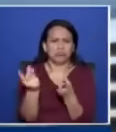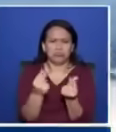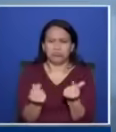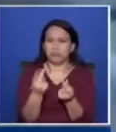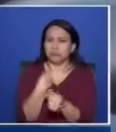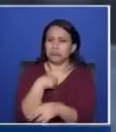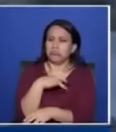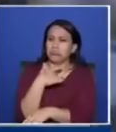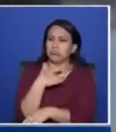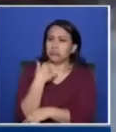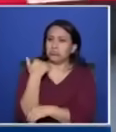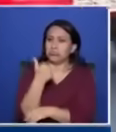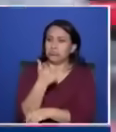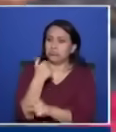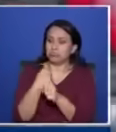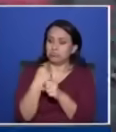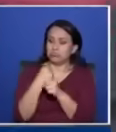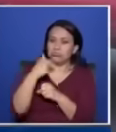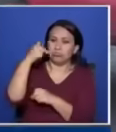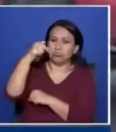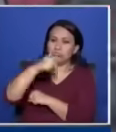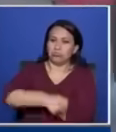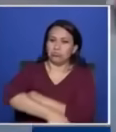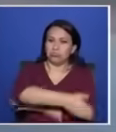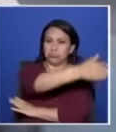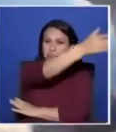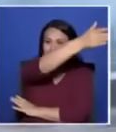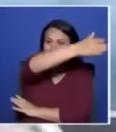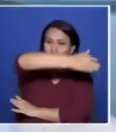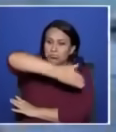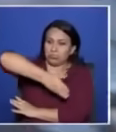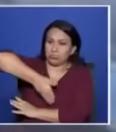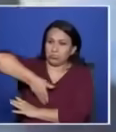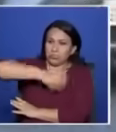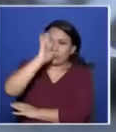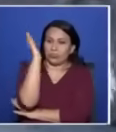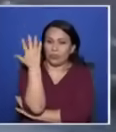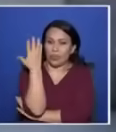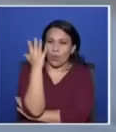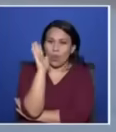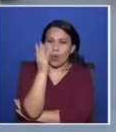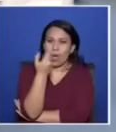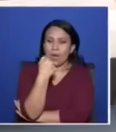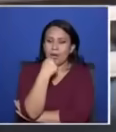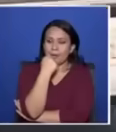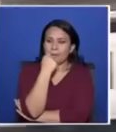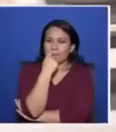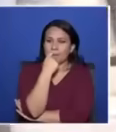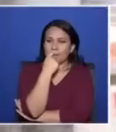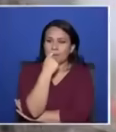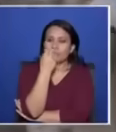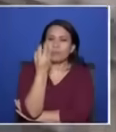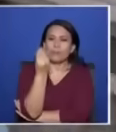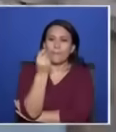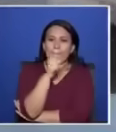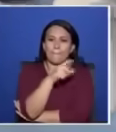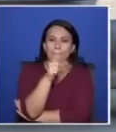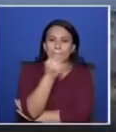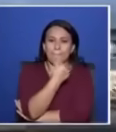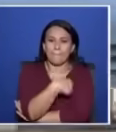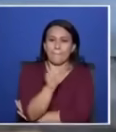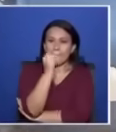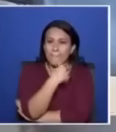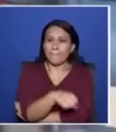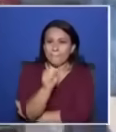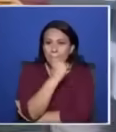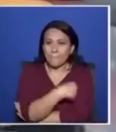pues se debe a que aquí en este punto no hay una mayor transitalidad como es